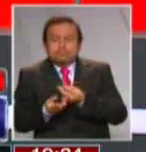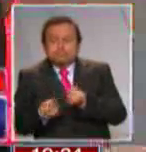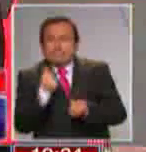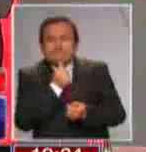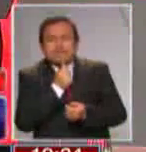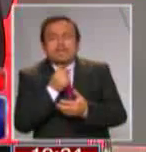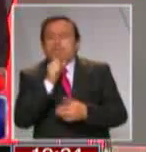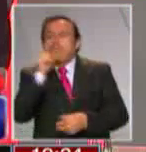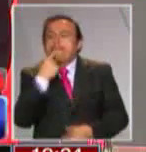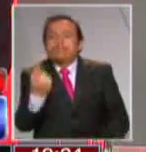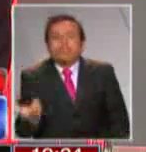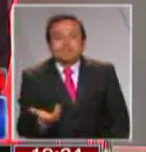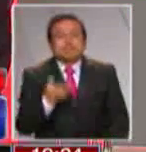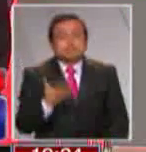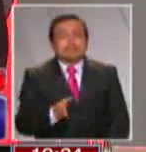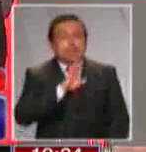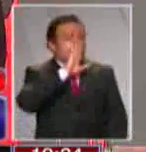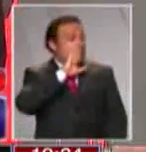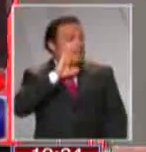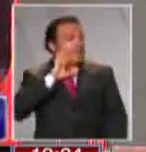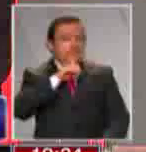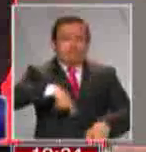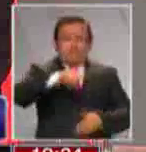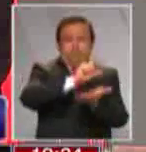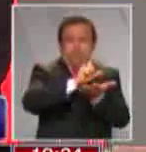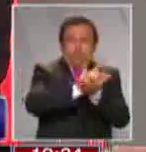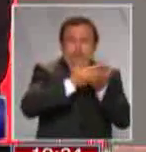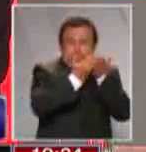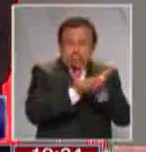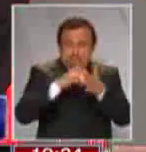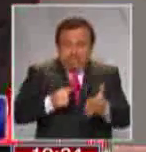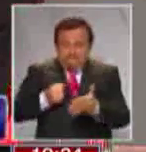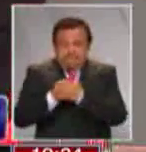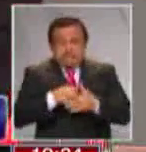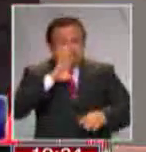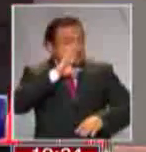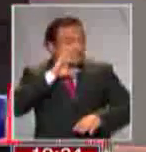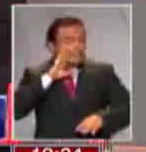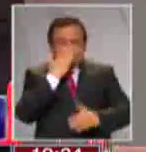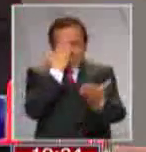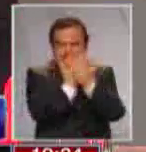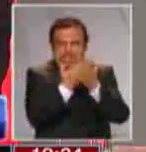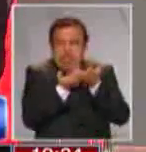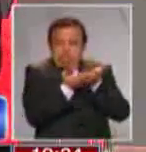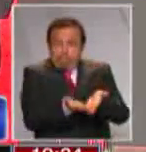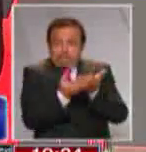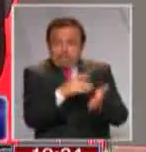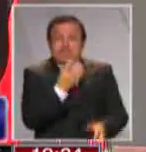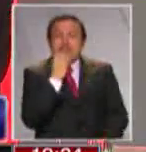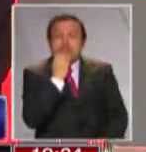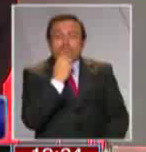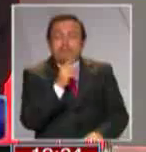eso, en lo inmediato, una limpieza total del puerto. Así como nosotros este fin de semana esperamos limpiar el frente del puerto, partiendo